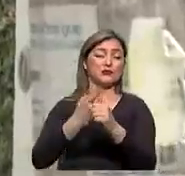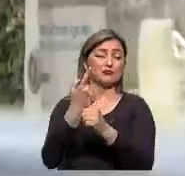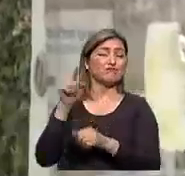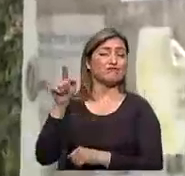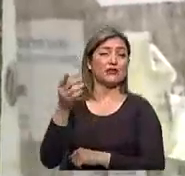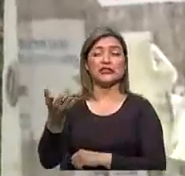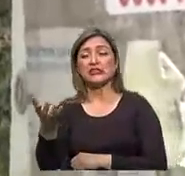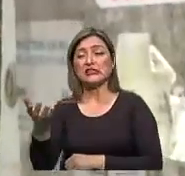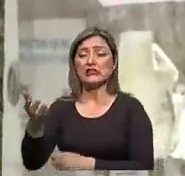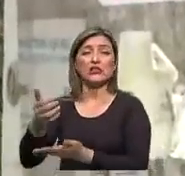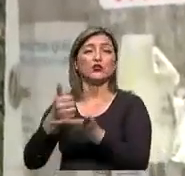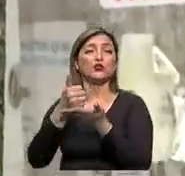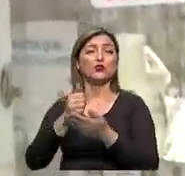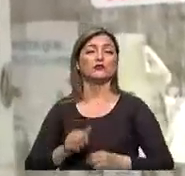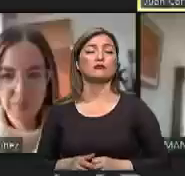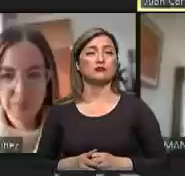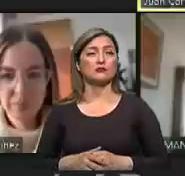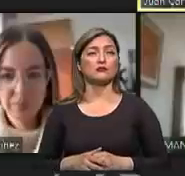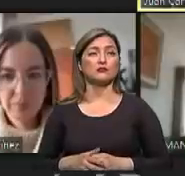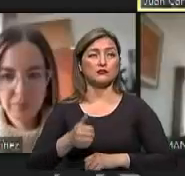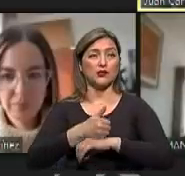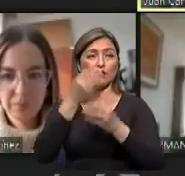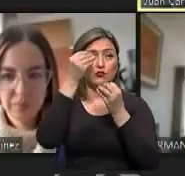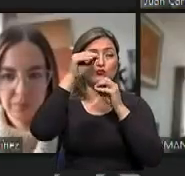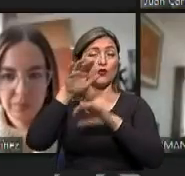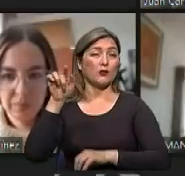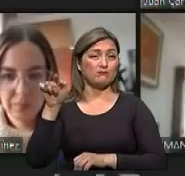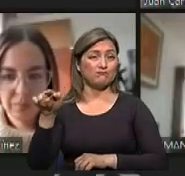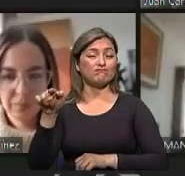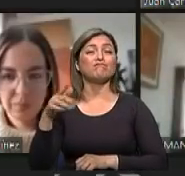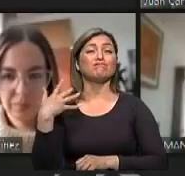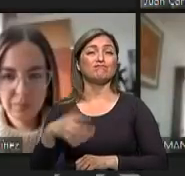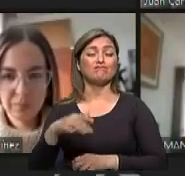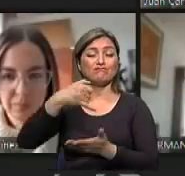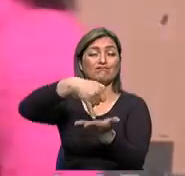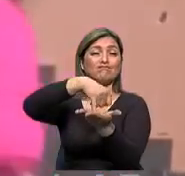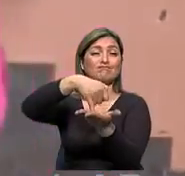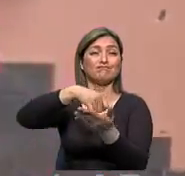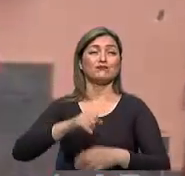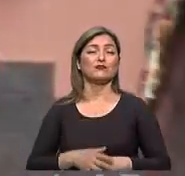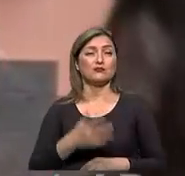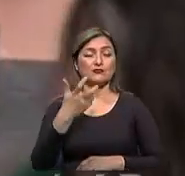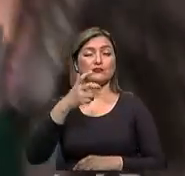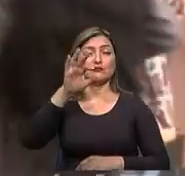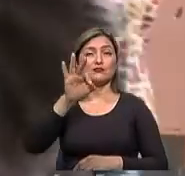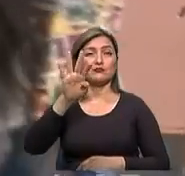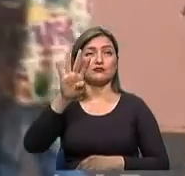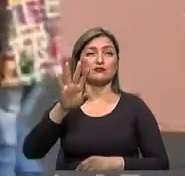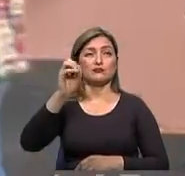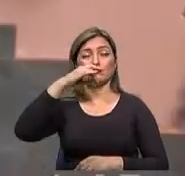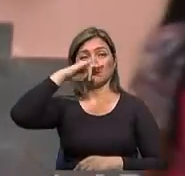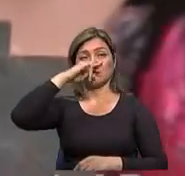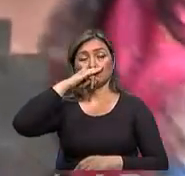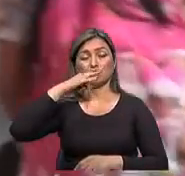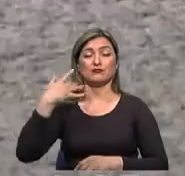principalmente piden ayuda, lo cual, de acuerdo con las autoridades, los ubica en condición de vulnerabilidad. 13.940 niños